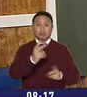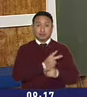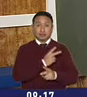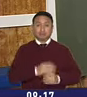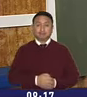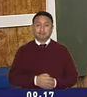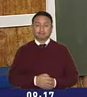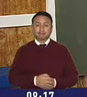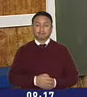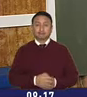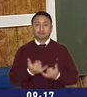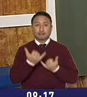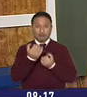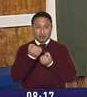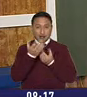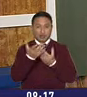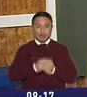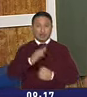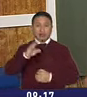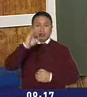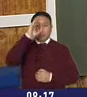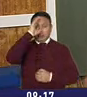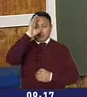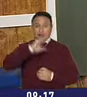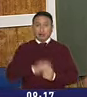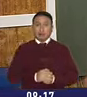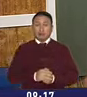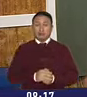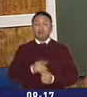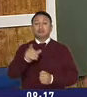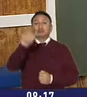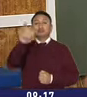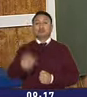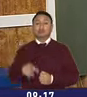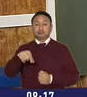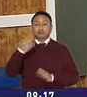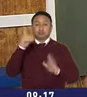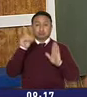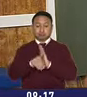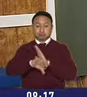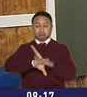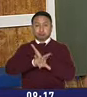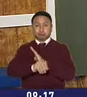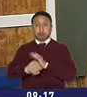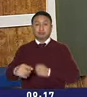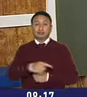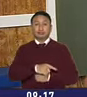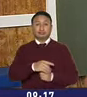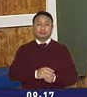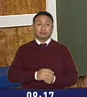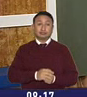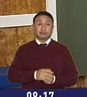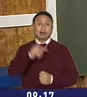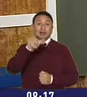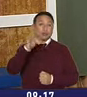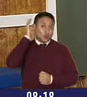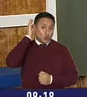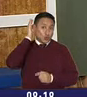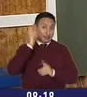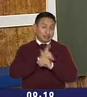que sí. Bueno, les contamos ahora que la Policía Nacional capturó a un sujeto acusado de robarle un audífono a una mujer